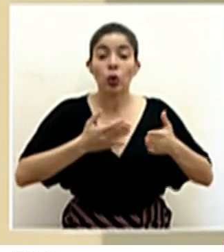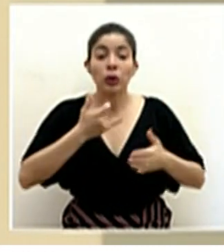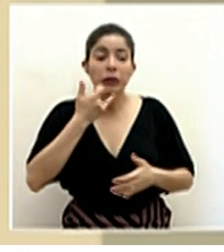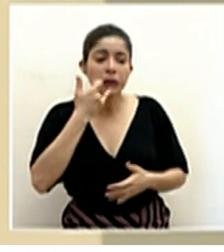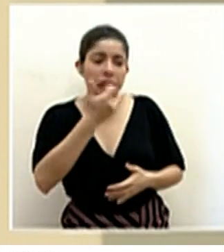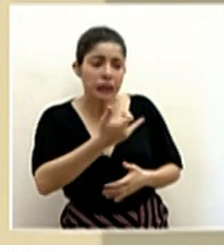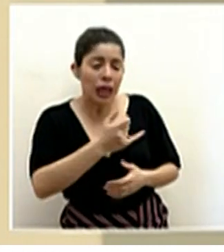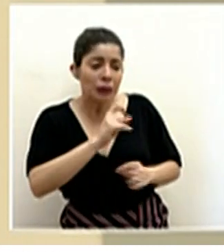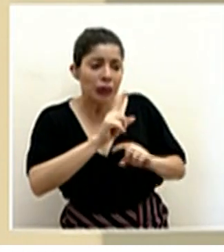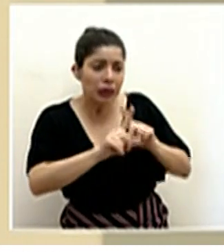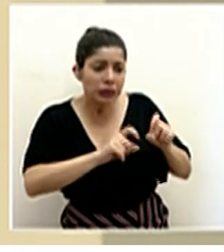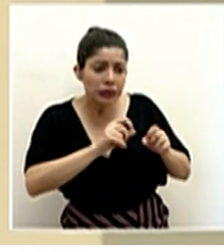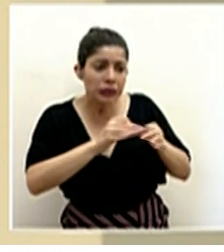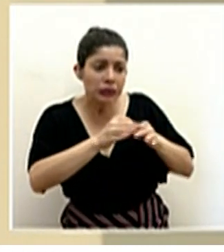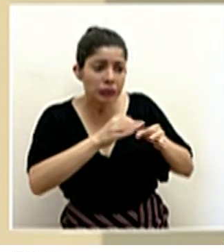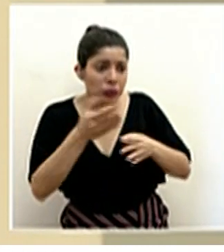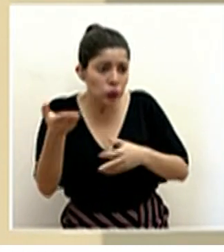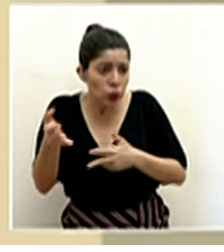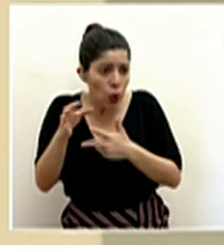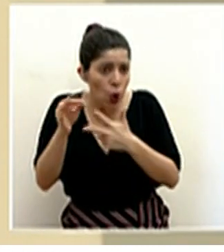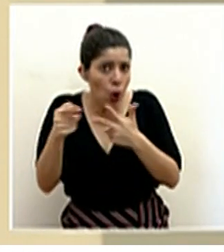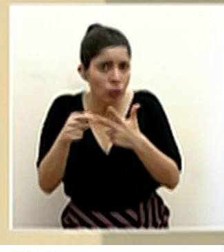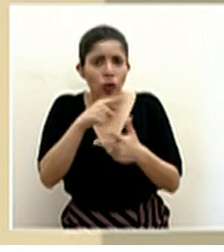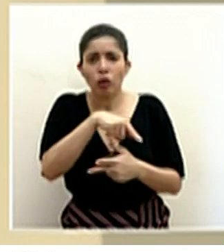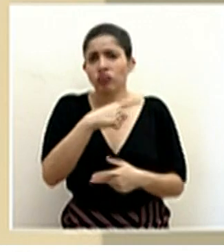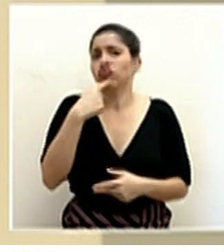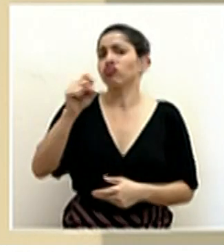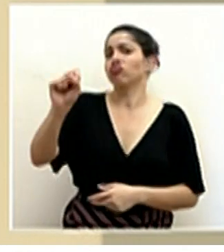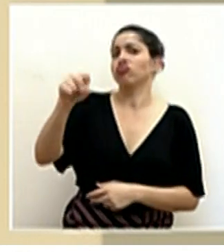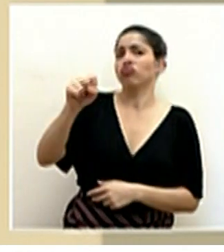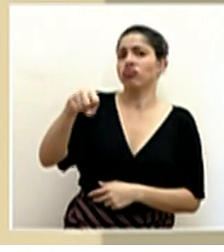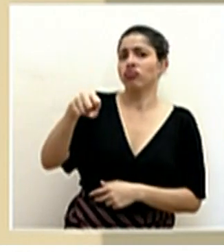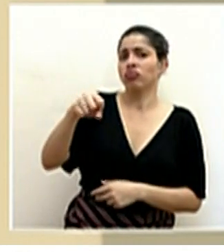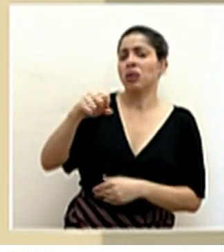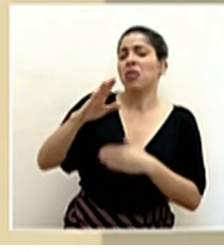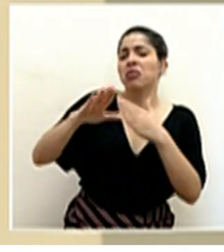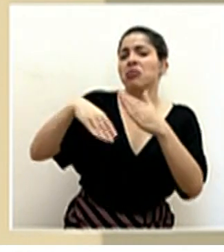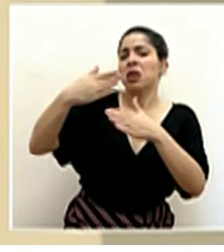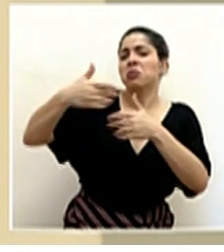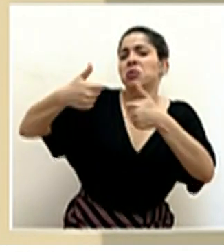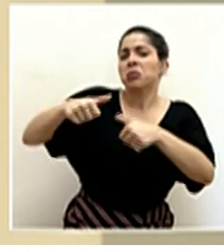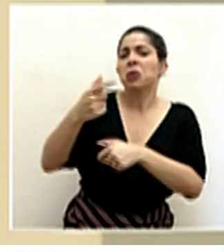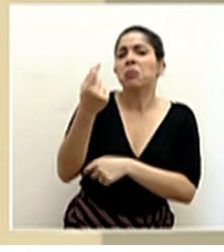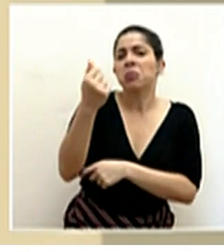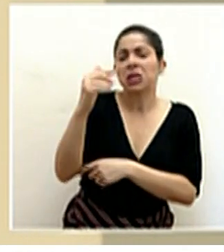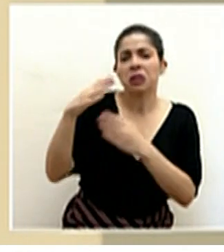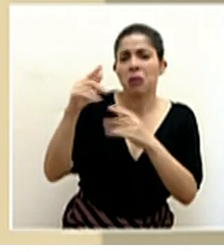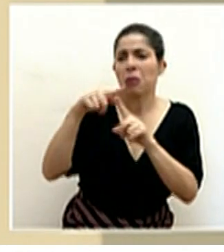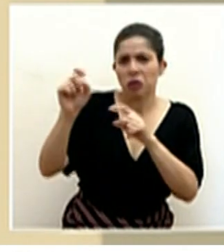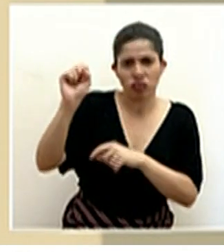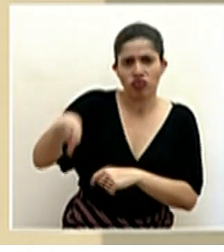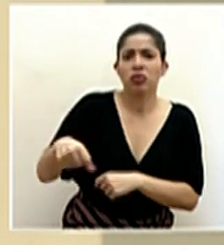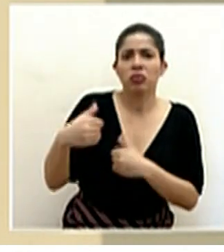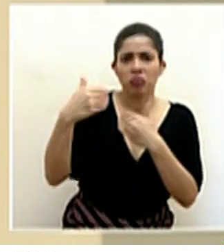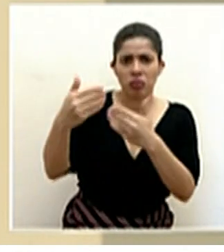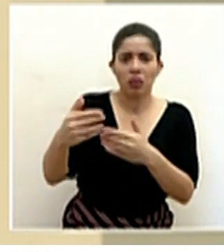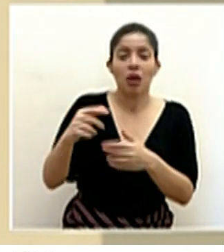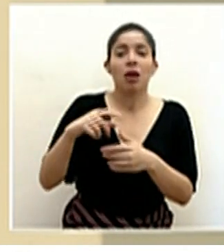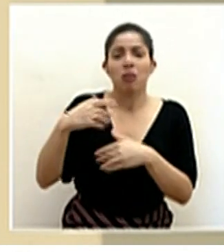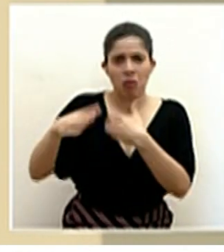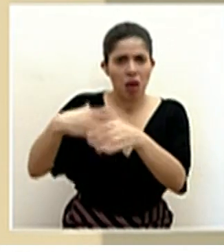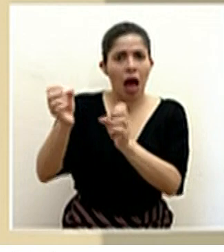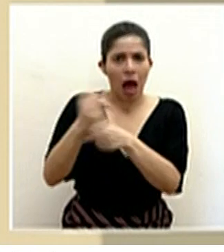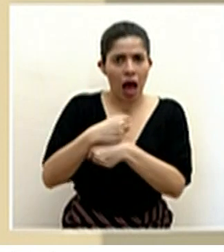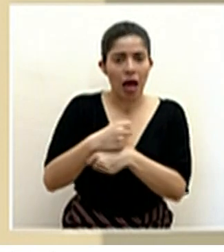a comentarles de la opción, dijeron sí, y después nos ponemos de acuerdo con los costos. Entonces, la prioridad es el país, la